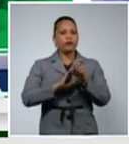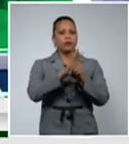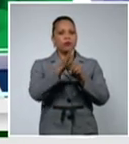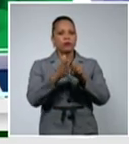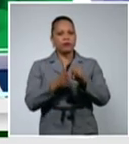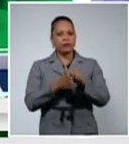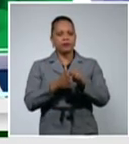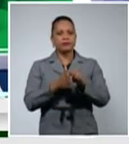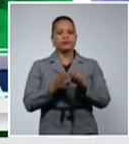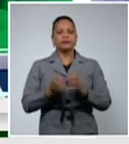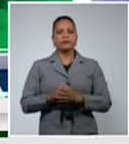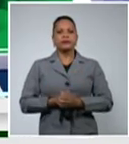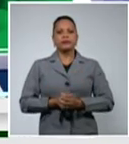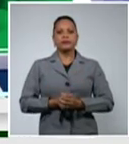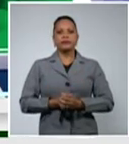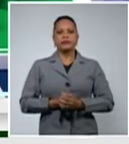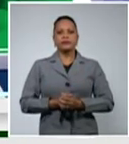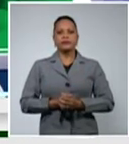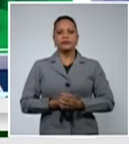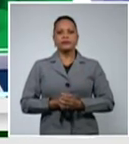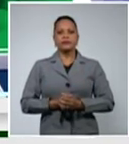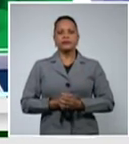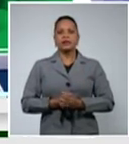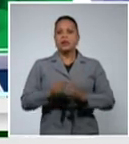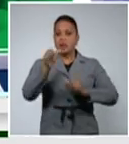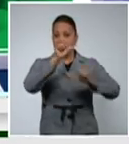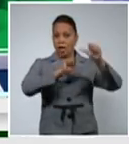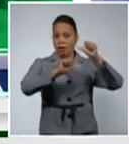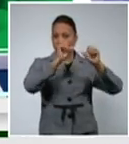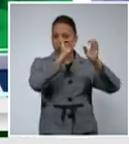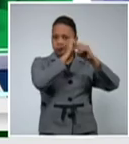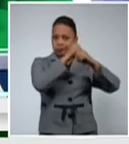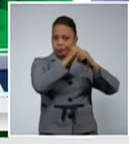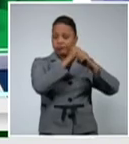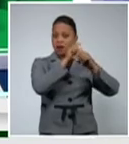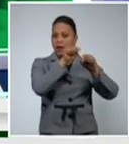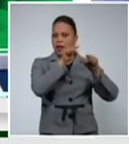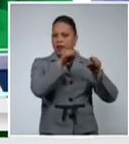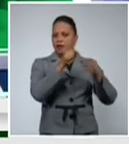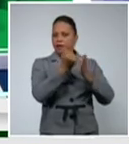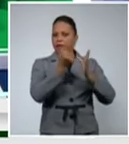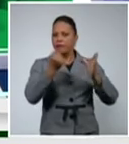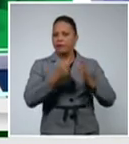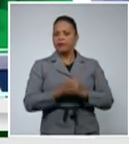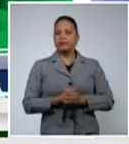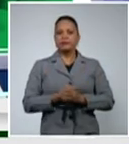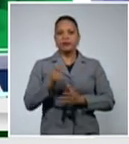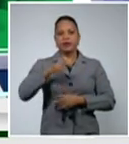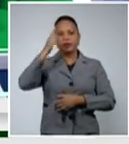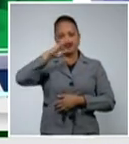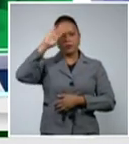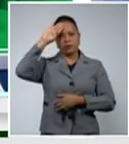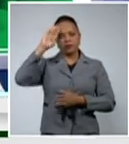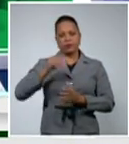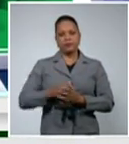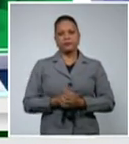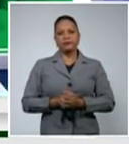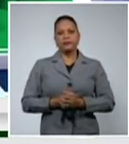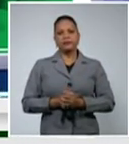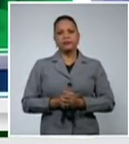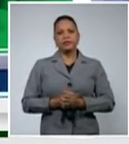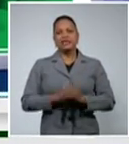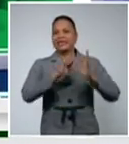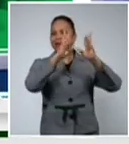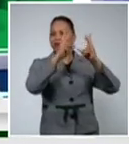en los laboratorios de biología molecular de nuestro país, y como resultado